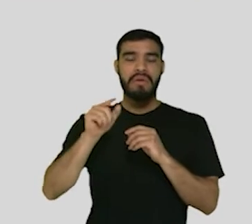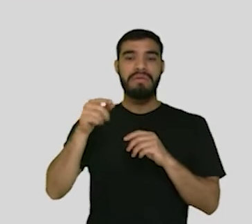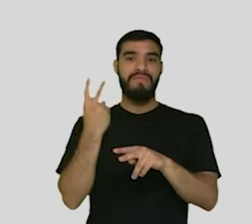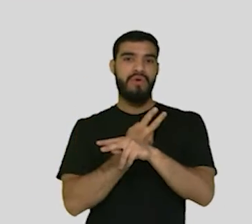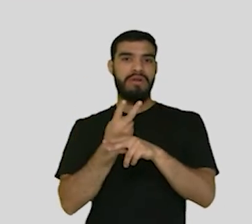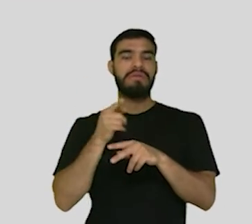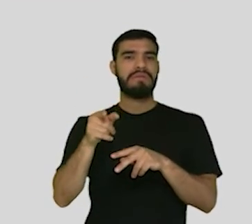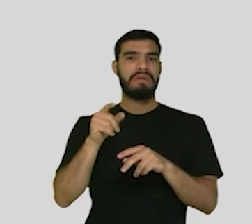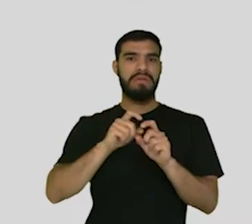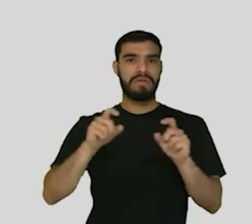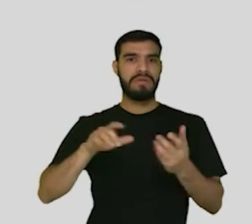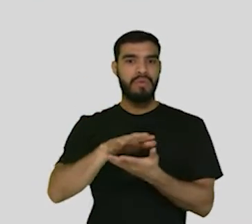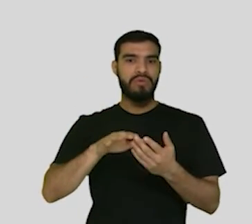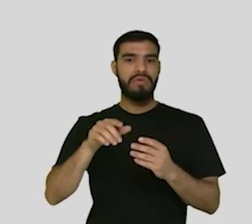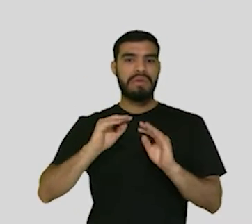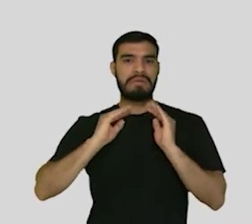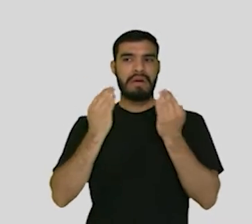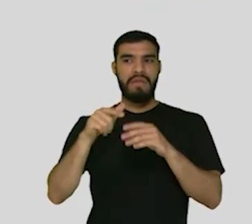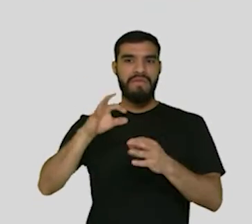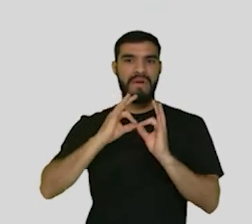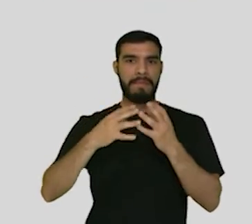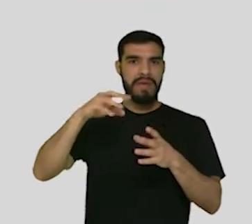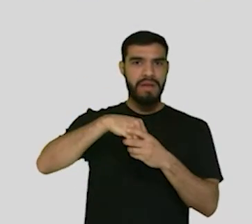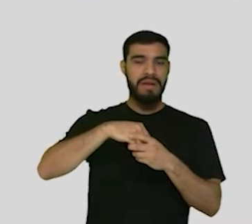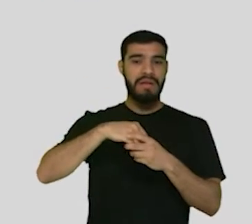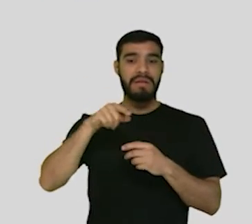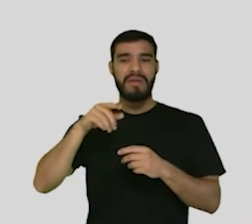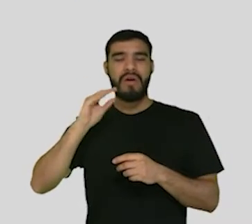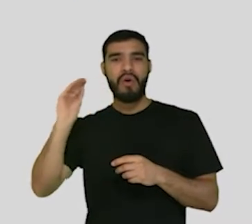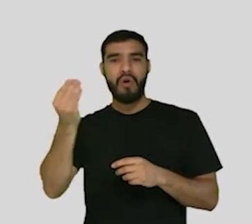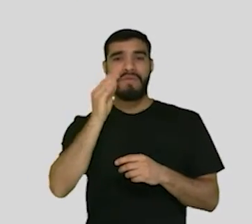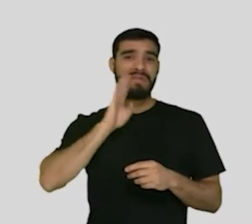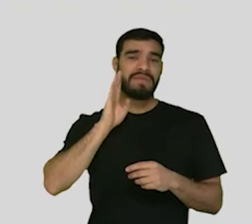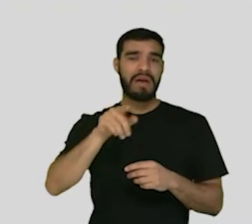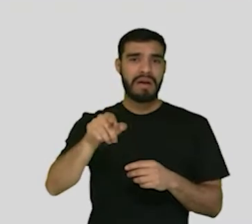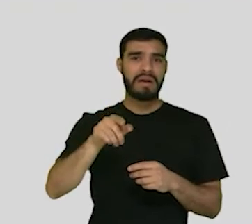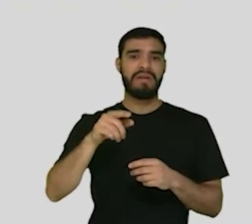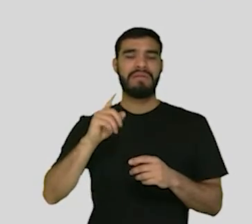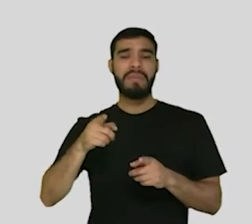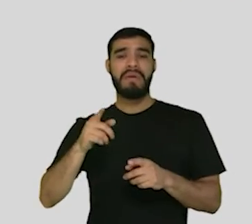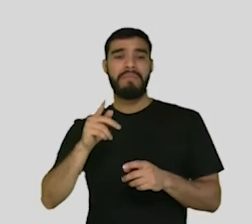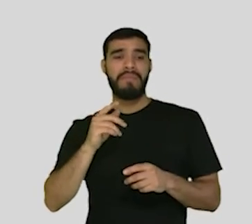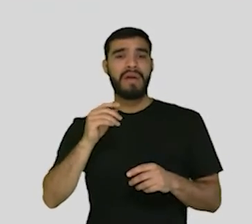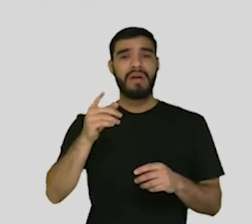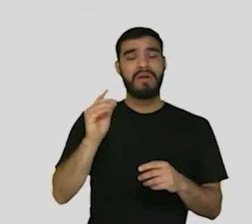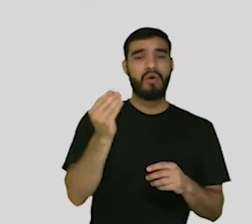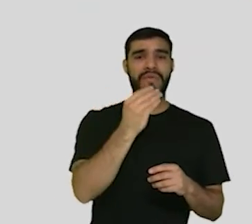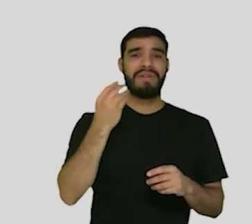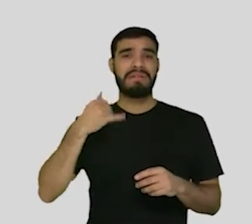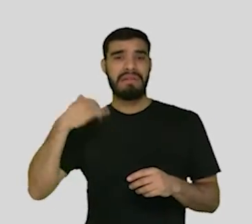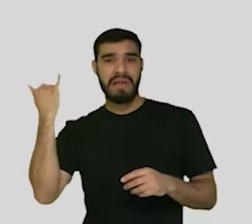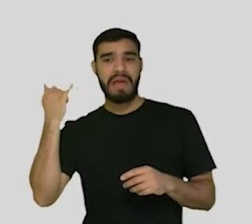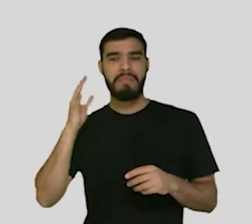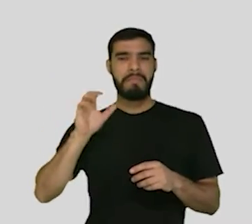oye mombarete becuri, oye embotuvo pe cuarentena causa, oye coyo pube cuñame, juventud